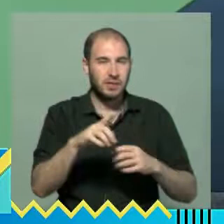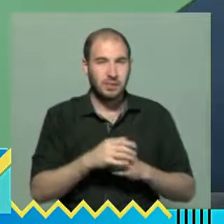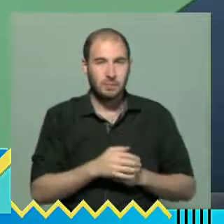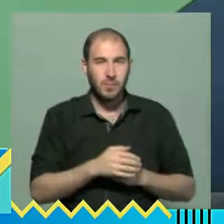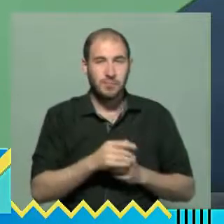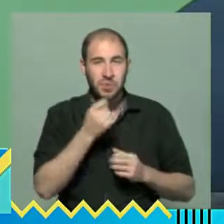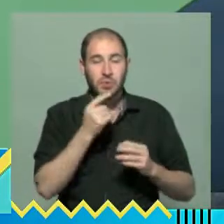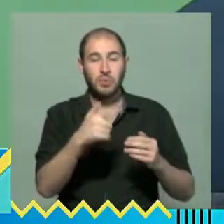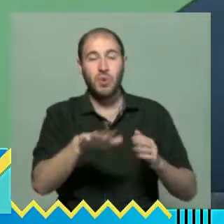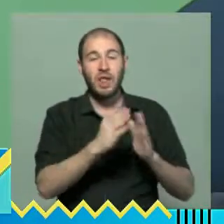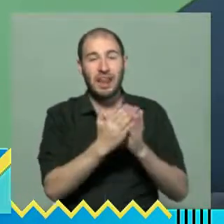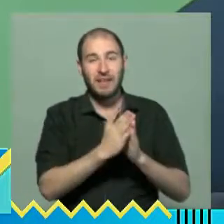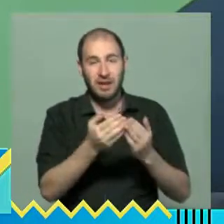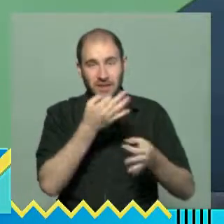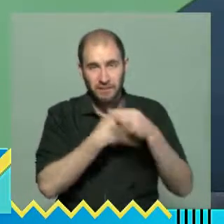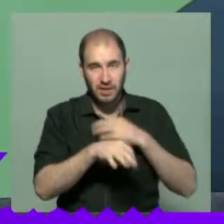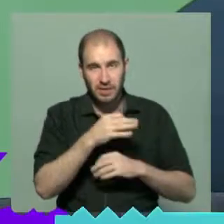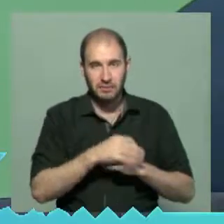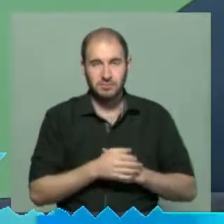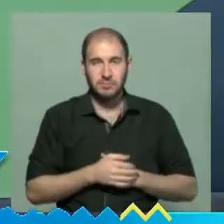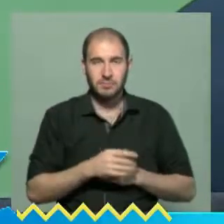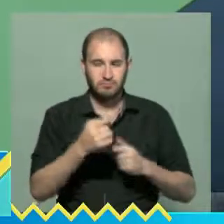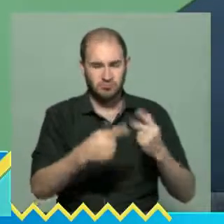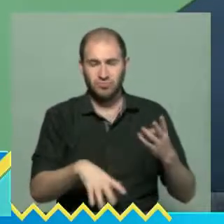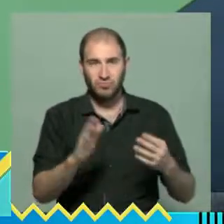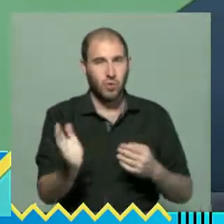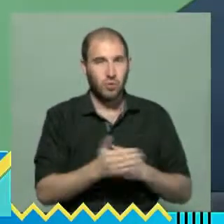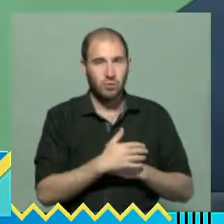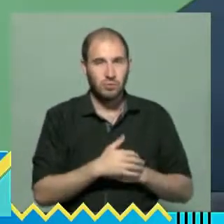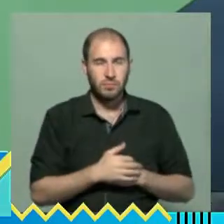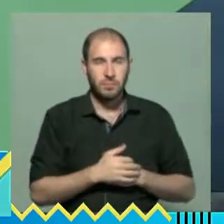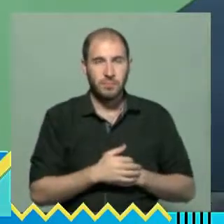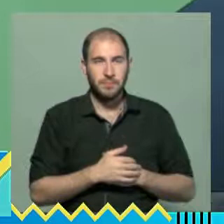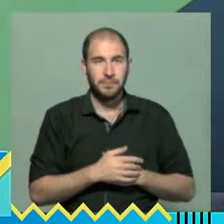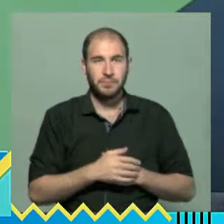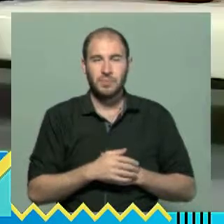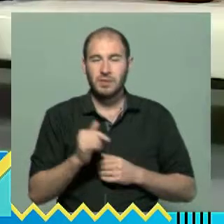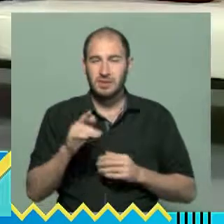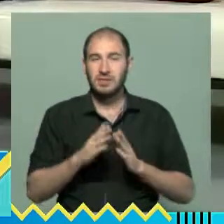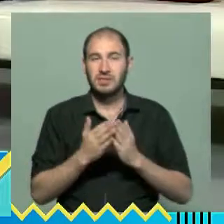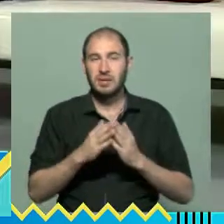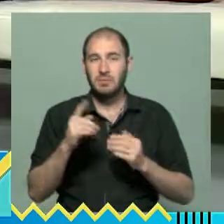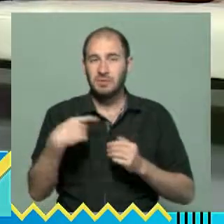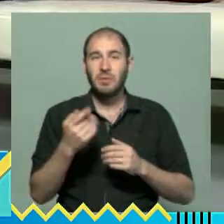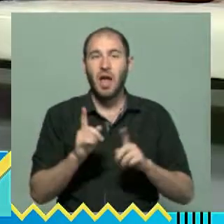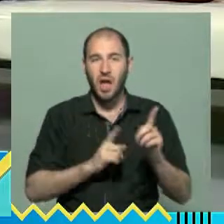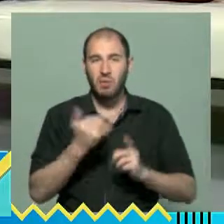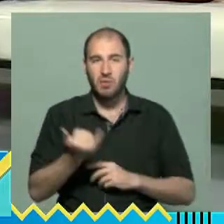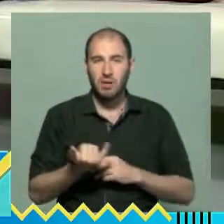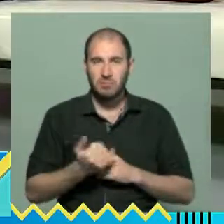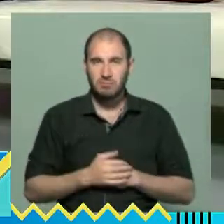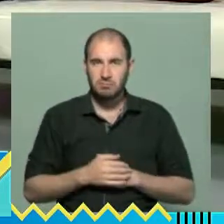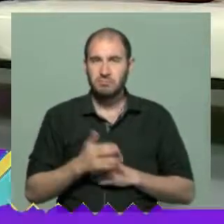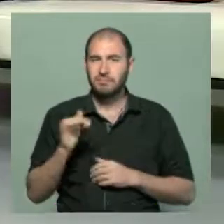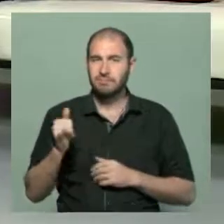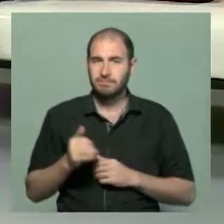las librerías empezamos a encontrar hasta de todo, podría Sí, decir. dentro en de que la está cantidad de relacionado. libros siempre aparece alguno, Alguno, ¿no? ¿verdad? Sí,